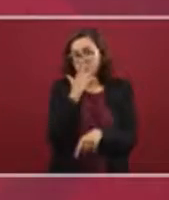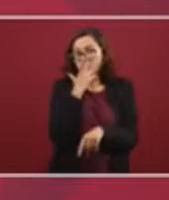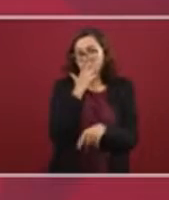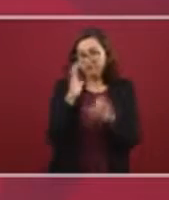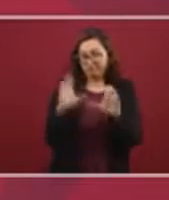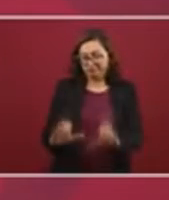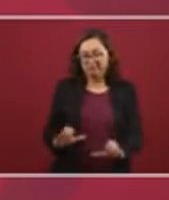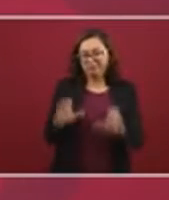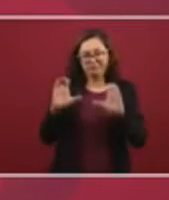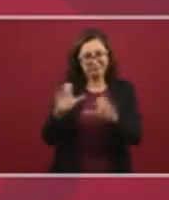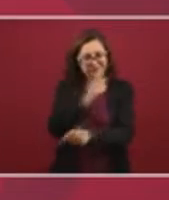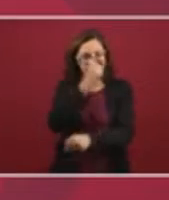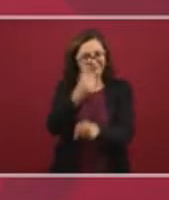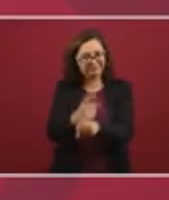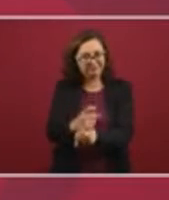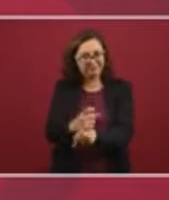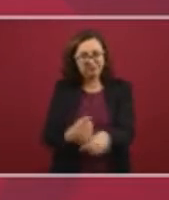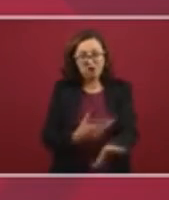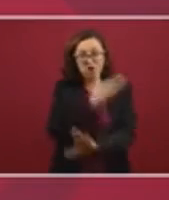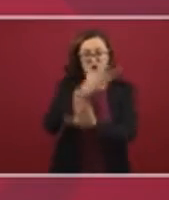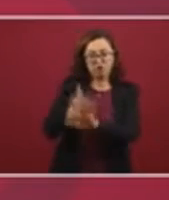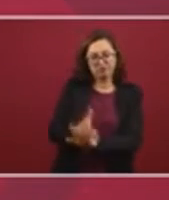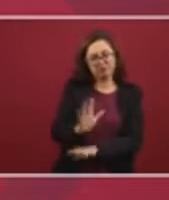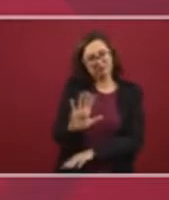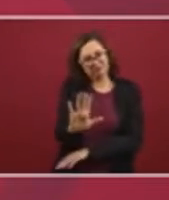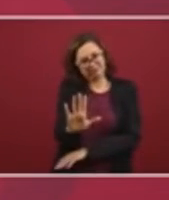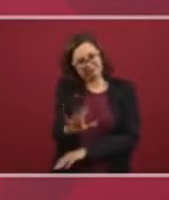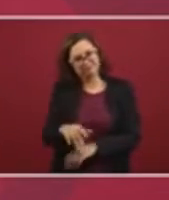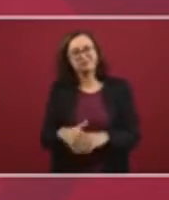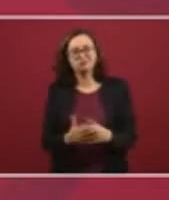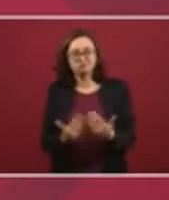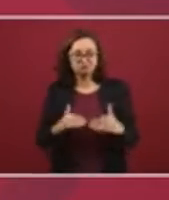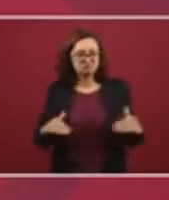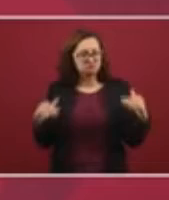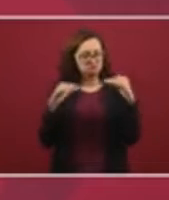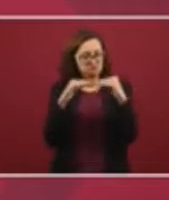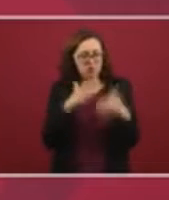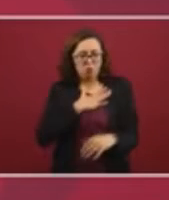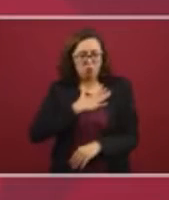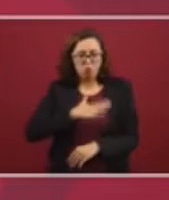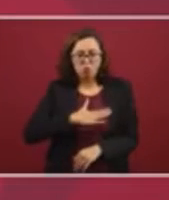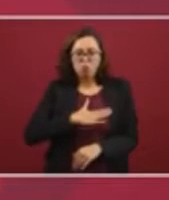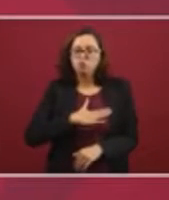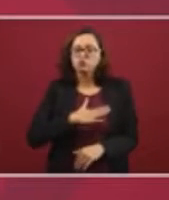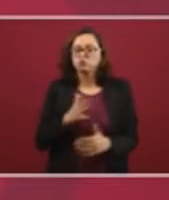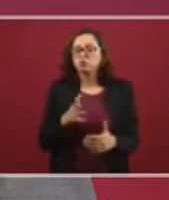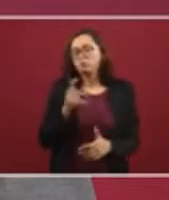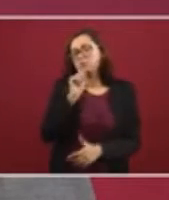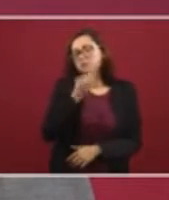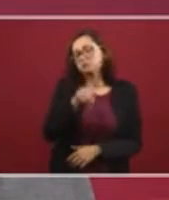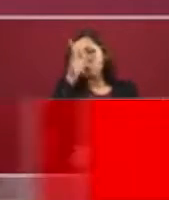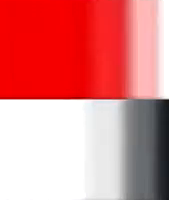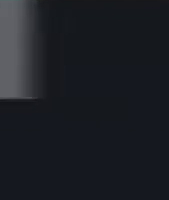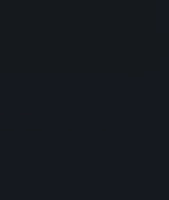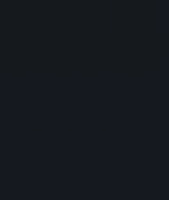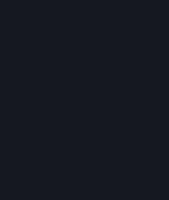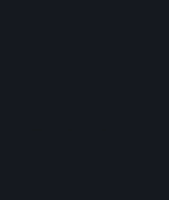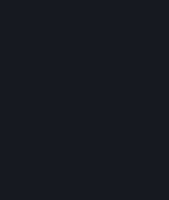cumpla lo que está establecido en el acuerdo empezando por ese término